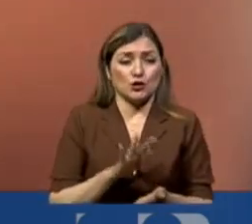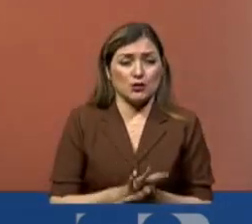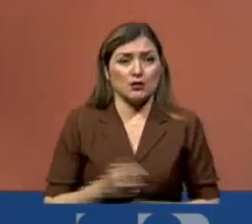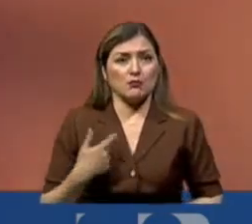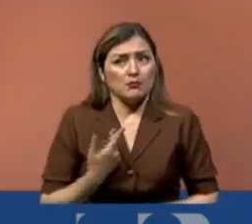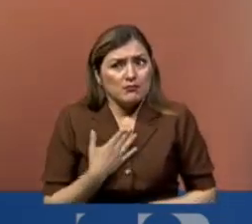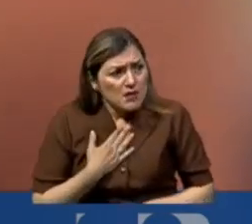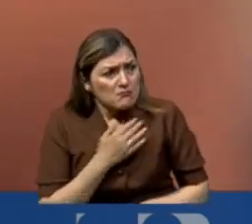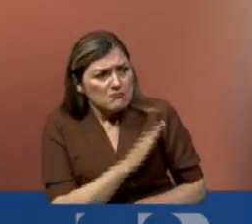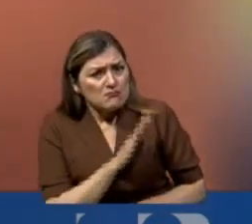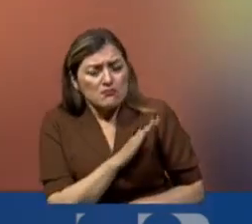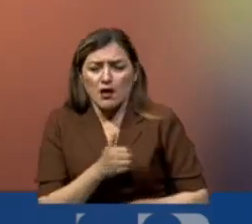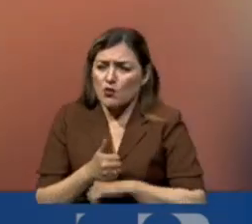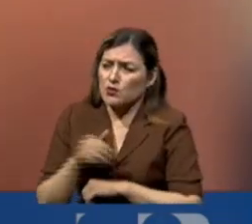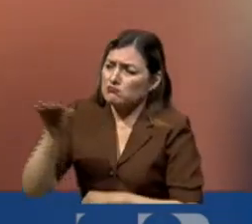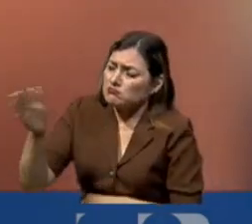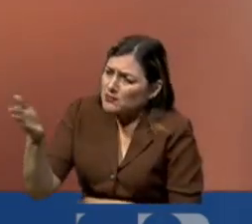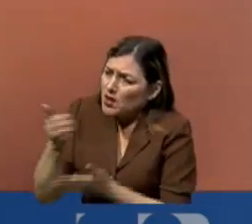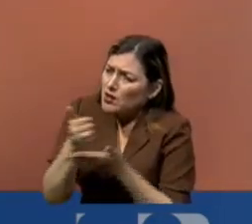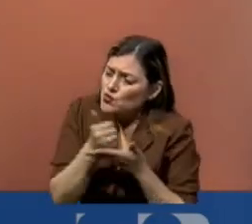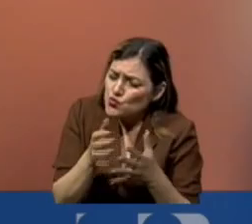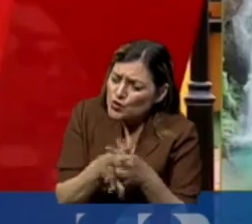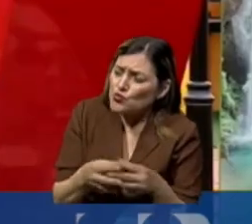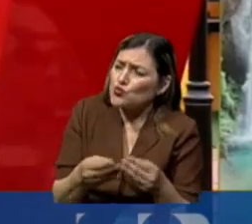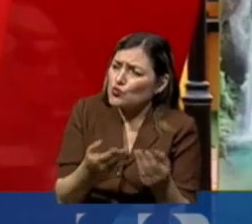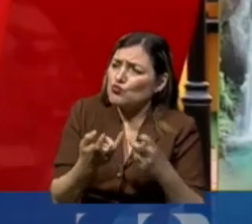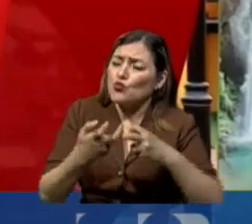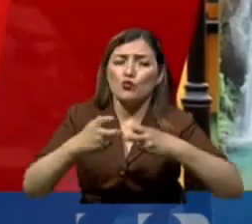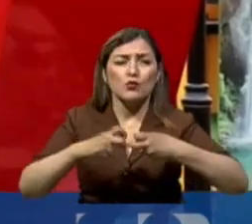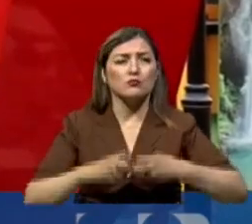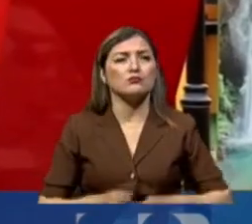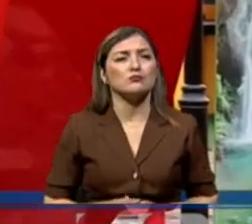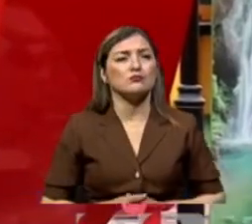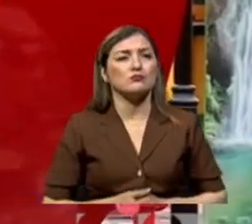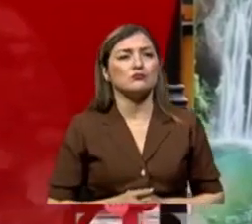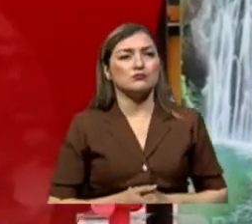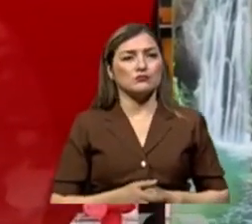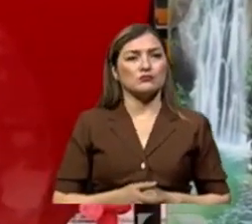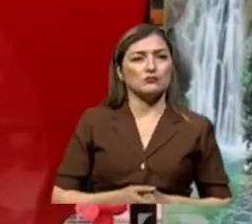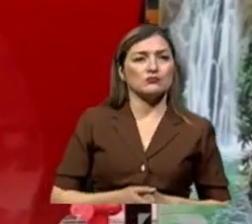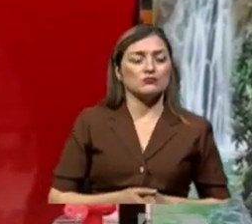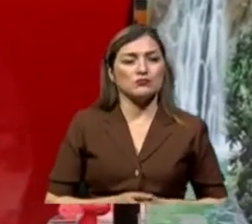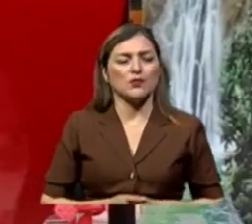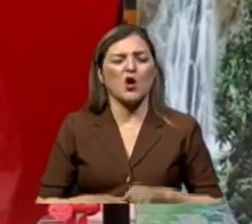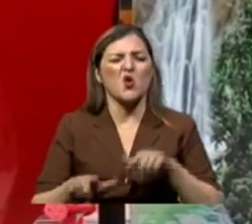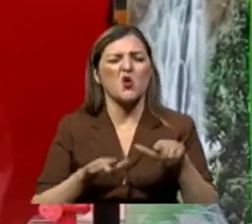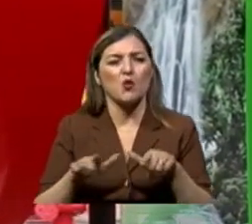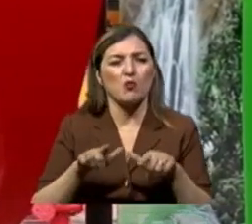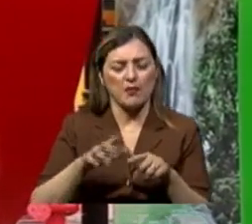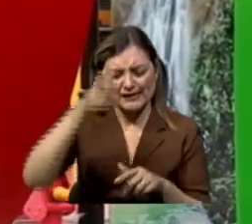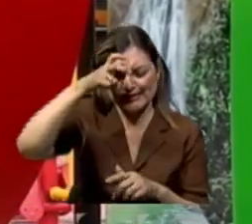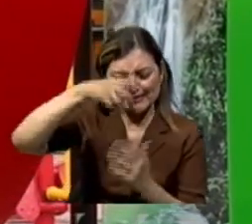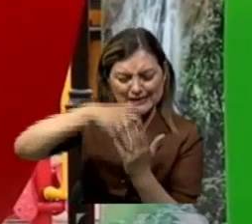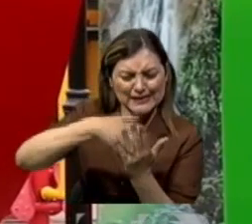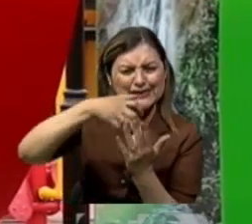a las autoridades que vengan a solucionarle este problema. Alrededor de 5 puntos serían identificados por donde ahora